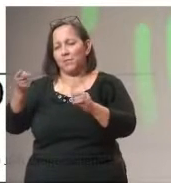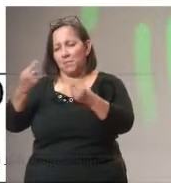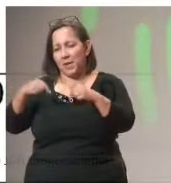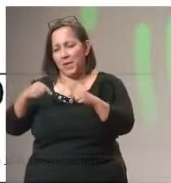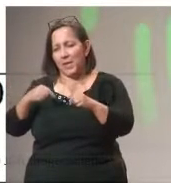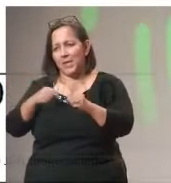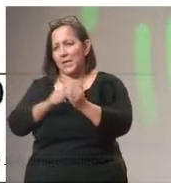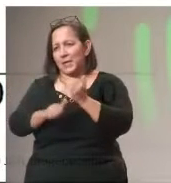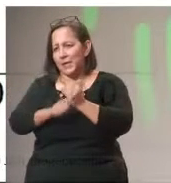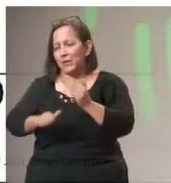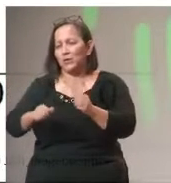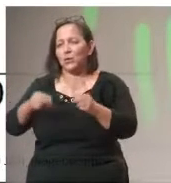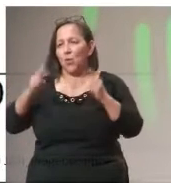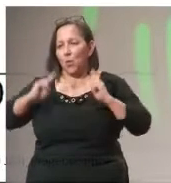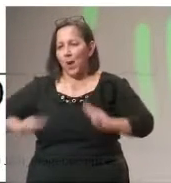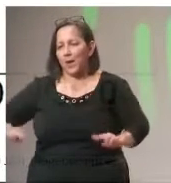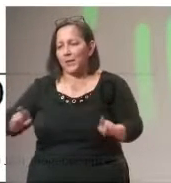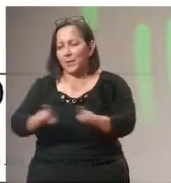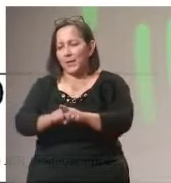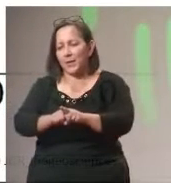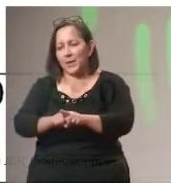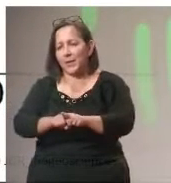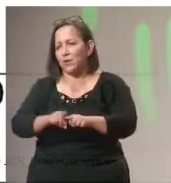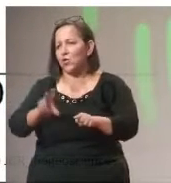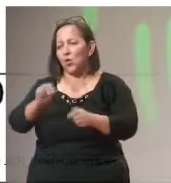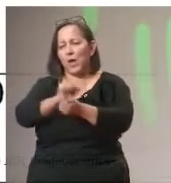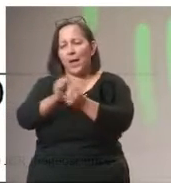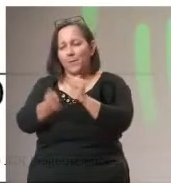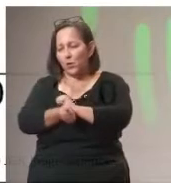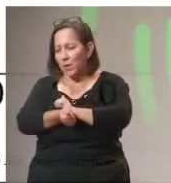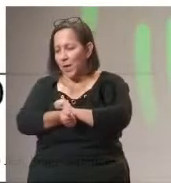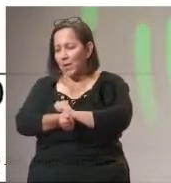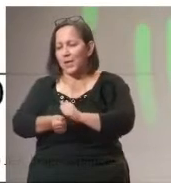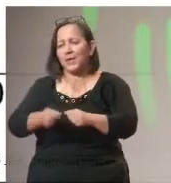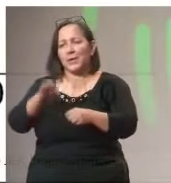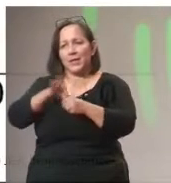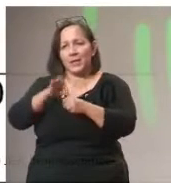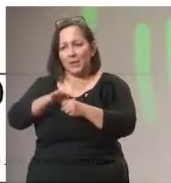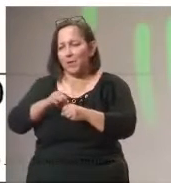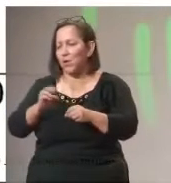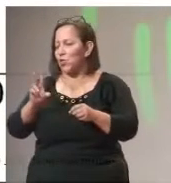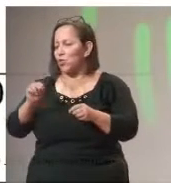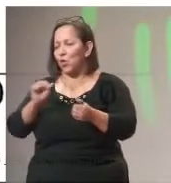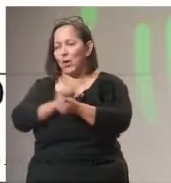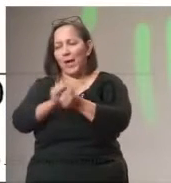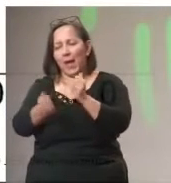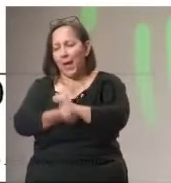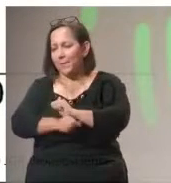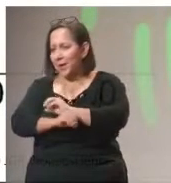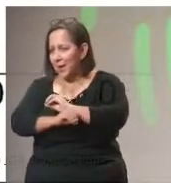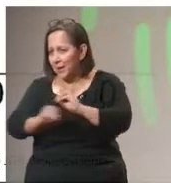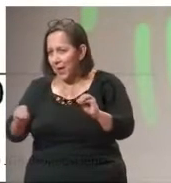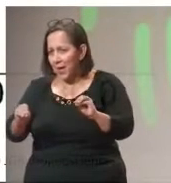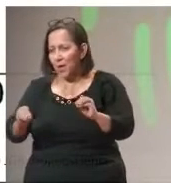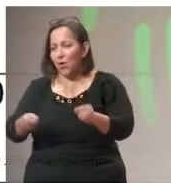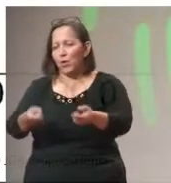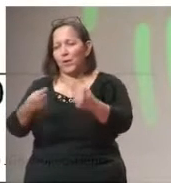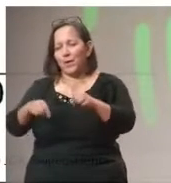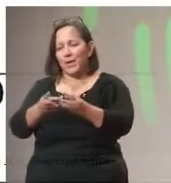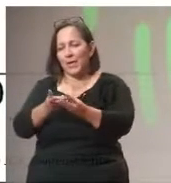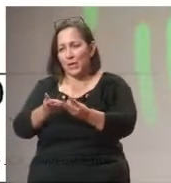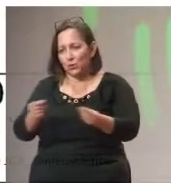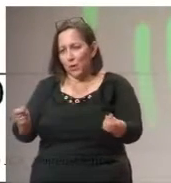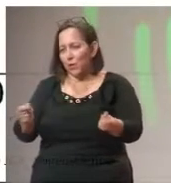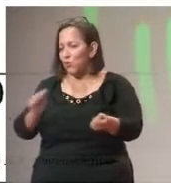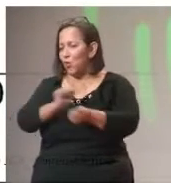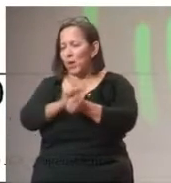cambiar con nada. El nitrógeno 15 que viene de la actividad agropecuaria no cambia con nada. Y el nitrógeno 15 que viene del suelo, del bosque, por procesos